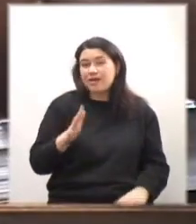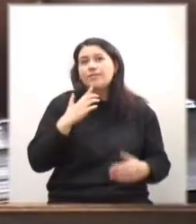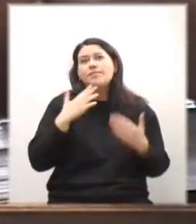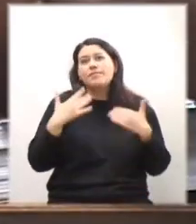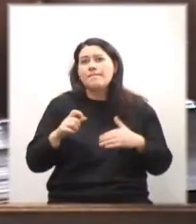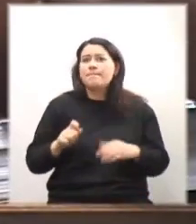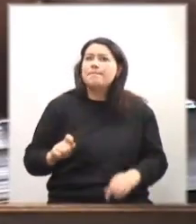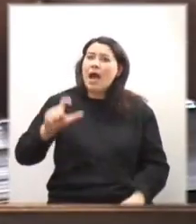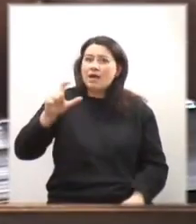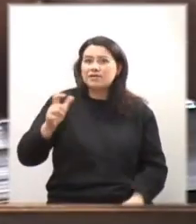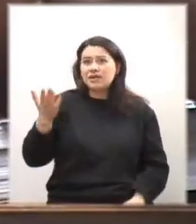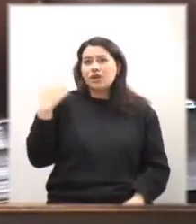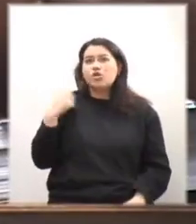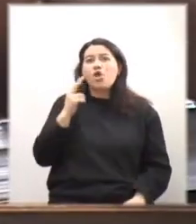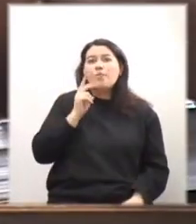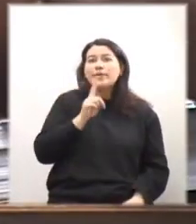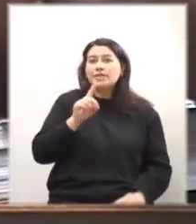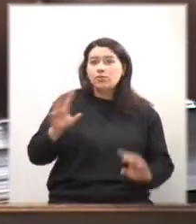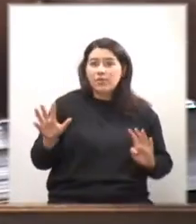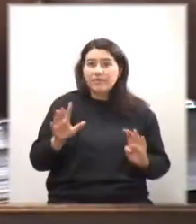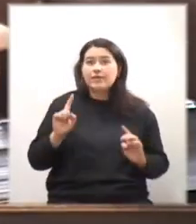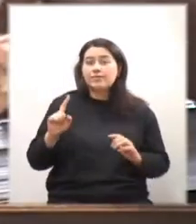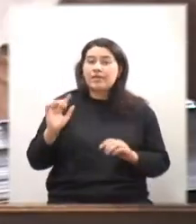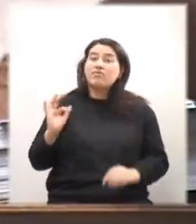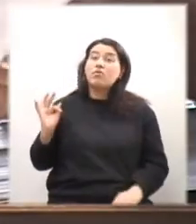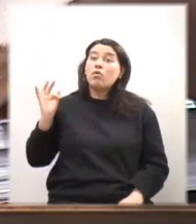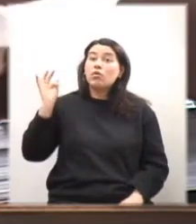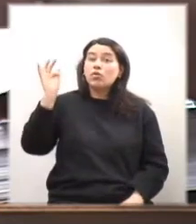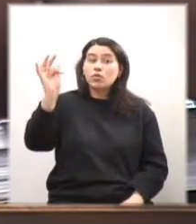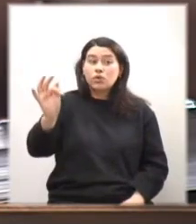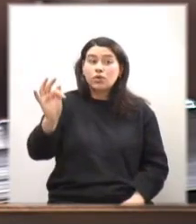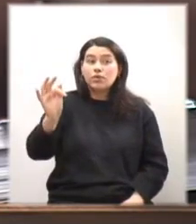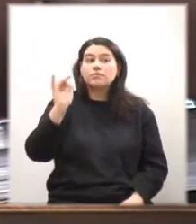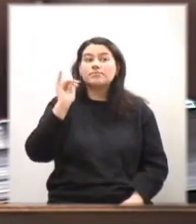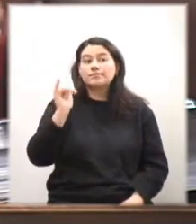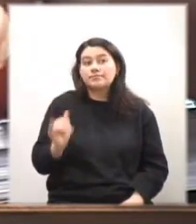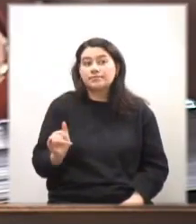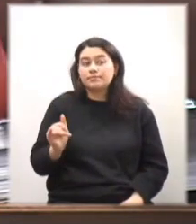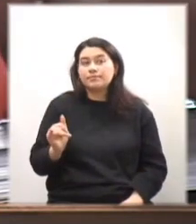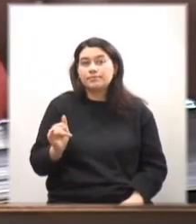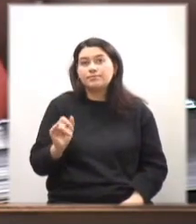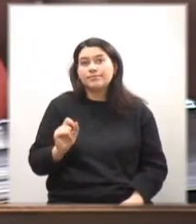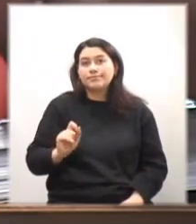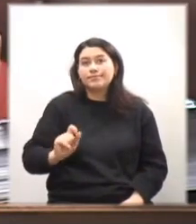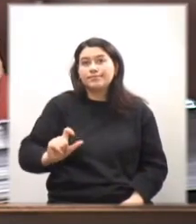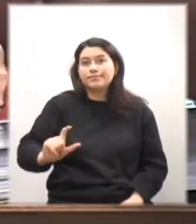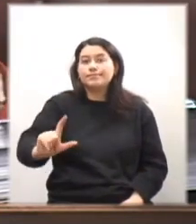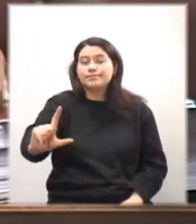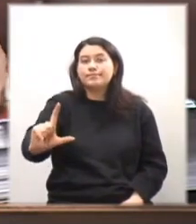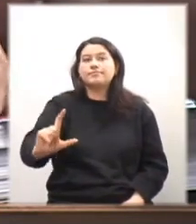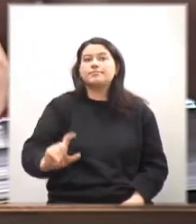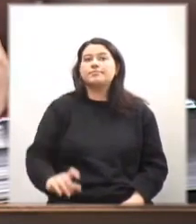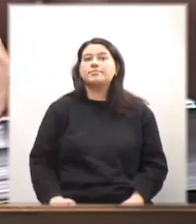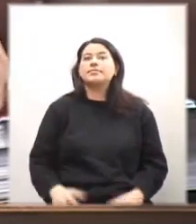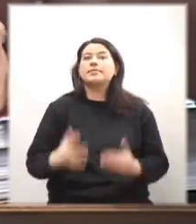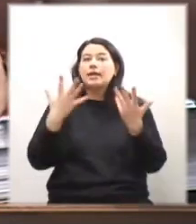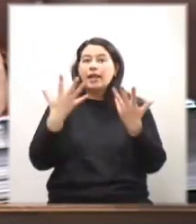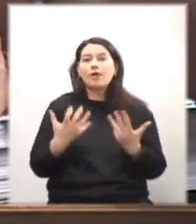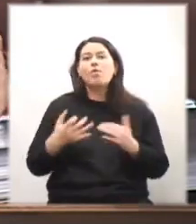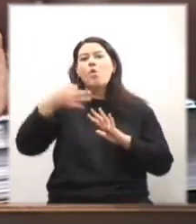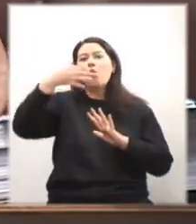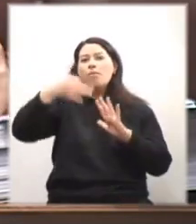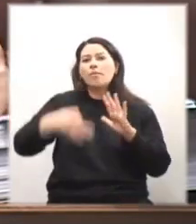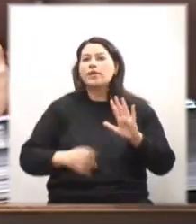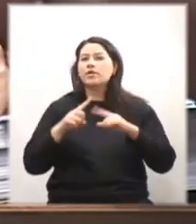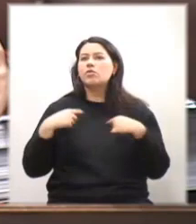sustancialmente mayor y una trayectoria a futuro que sigue en aumento. Queremos cumplir